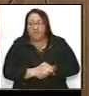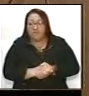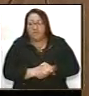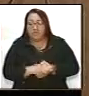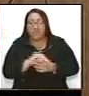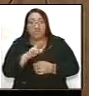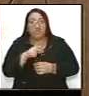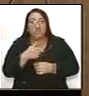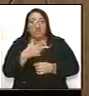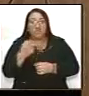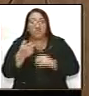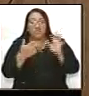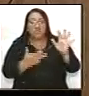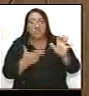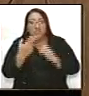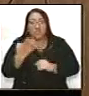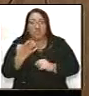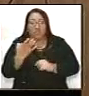número